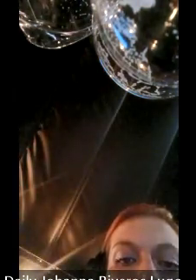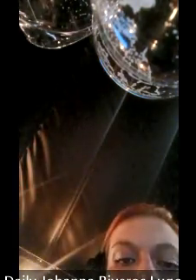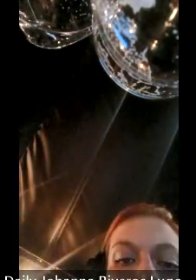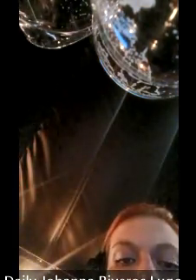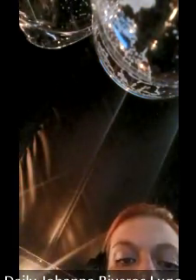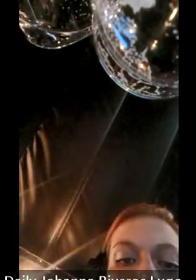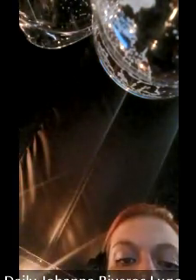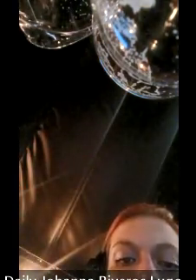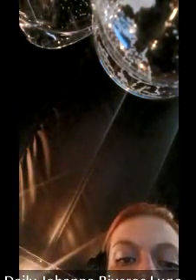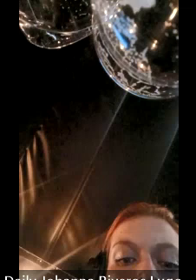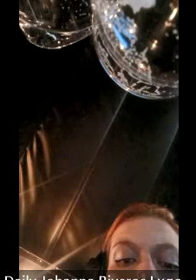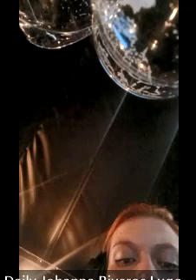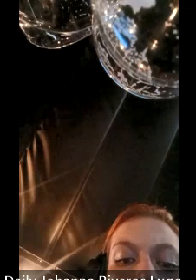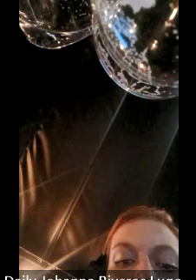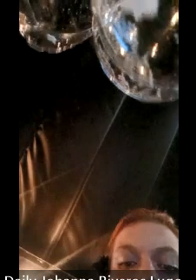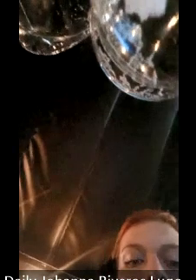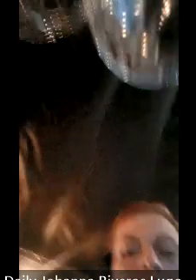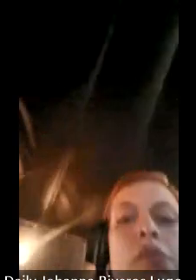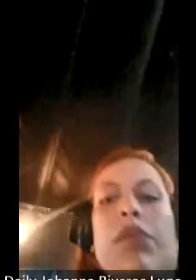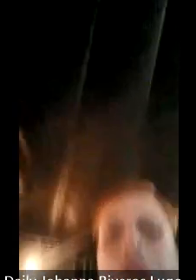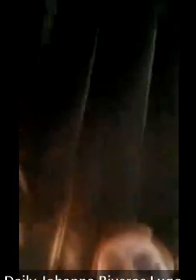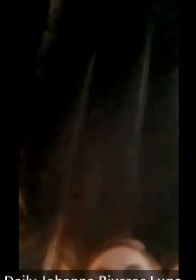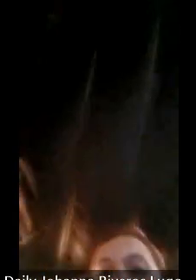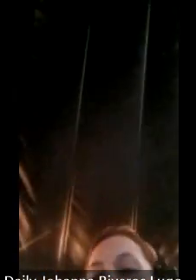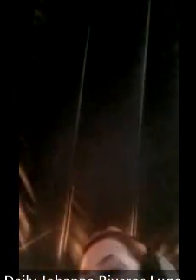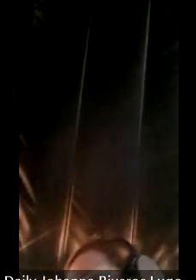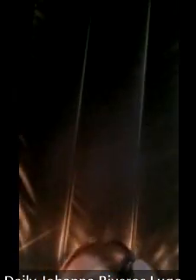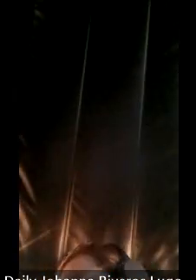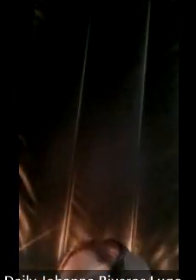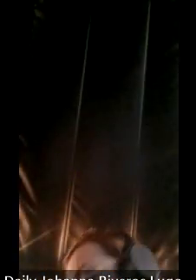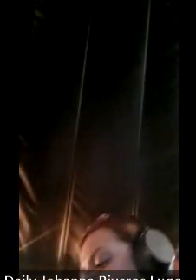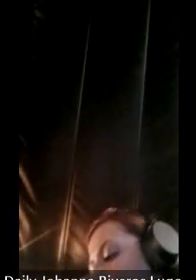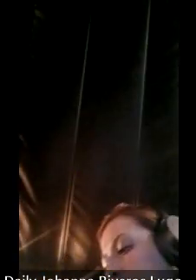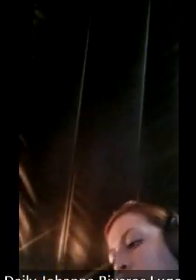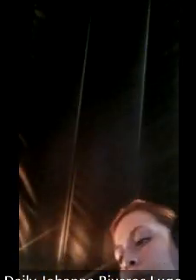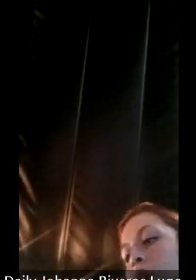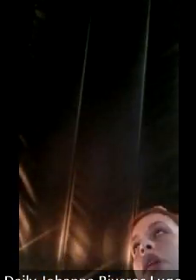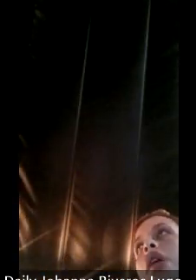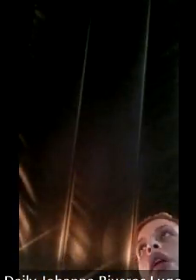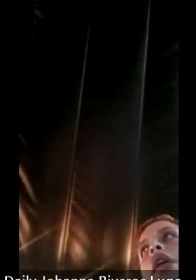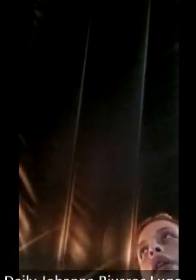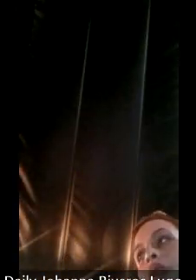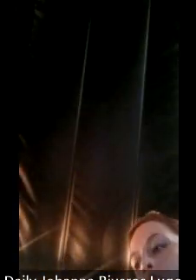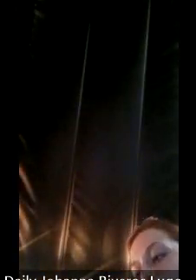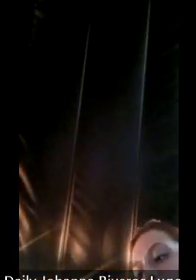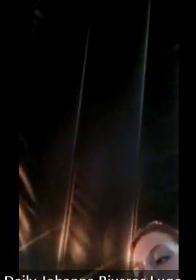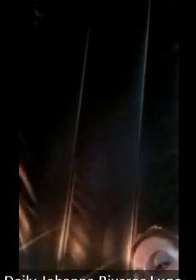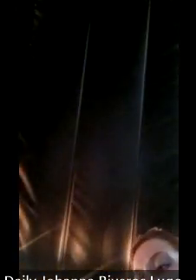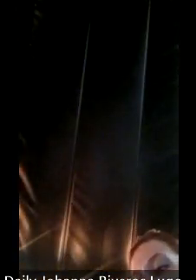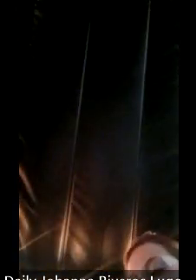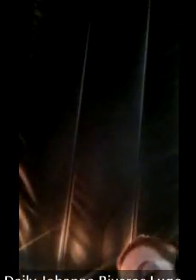segundo punto contextualización, tercer punto desarrollo del tema,